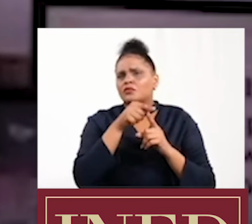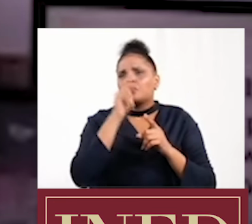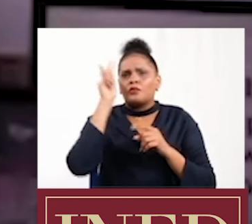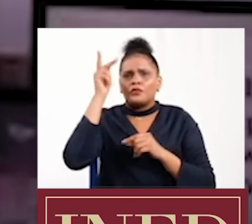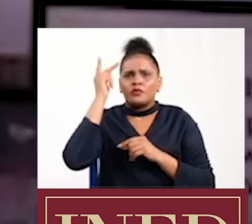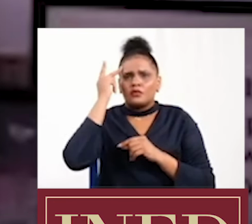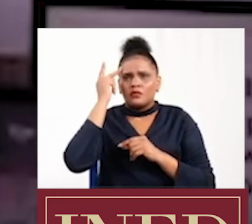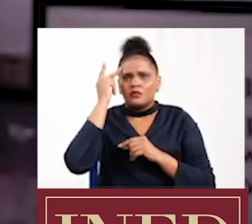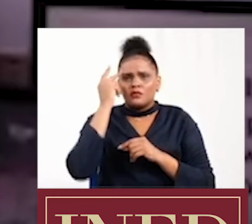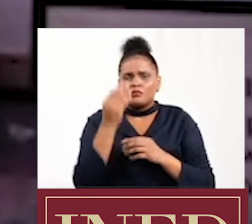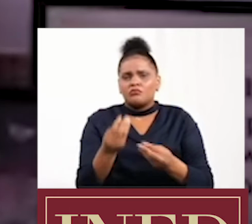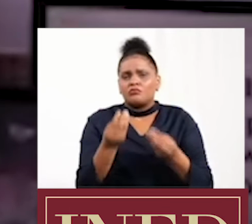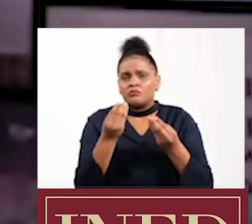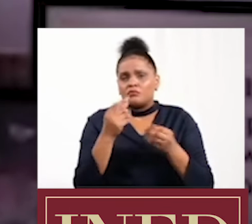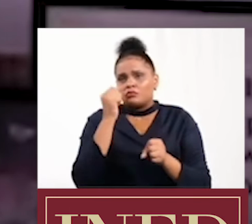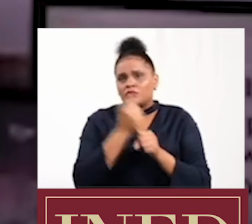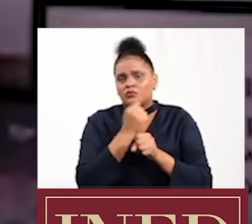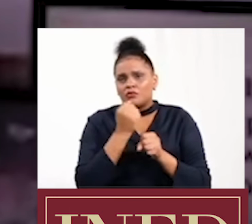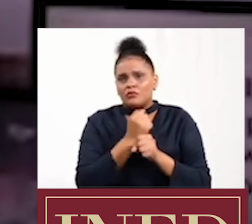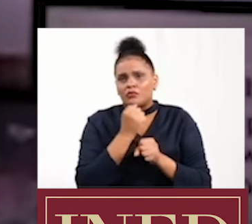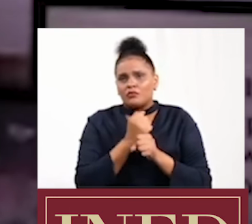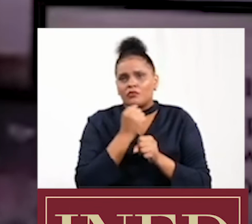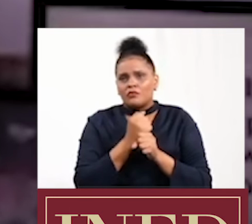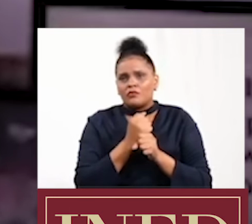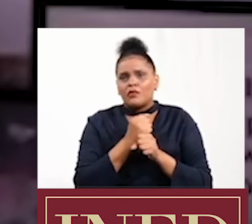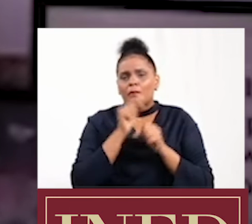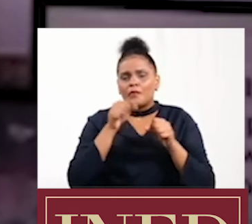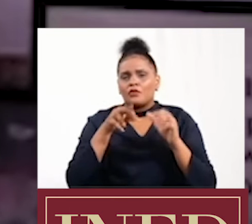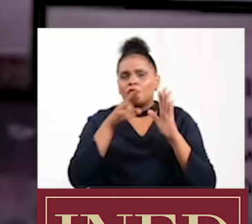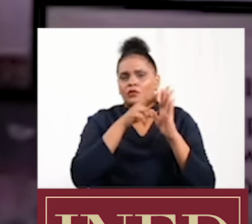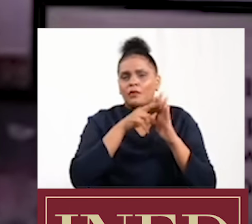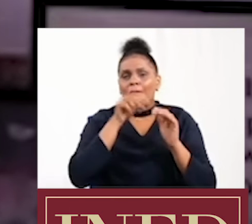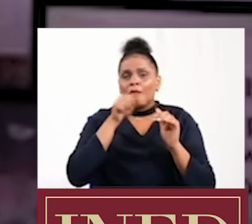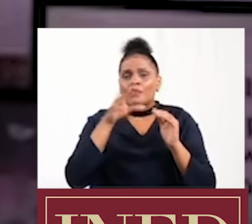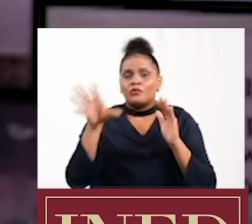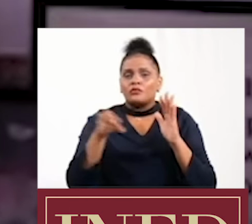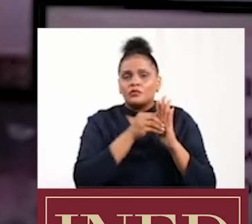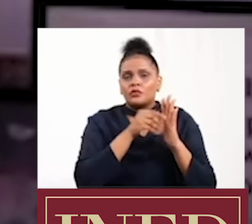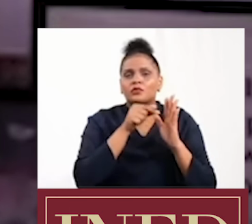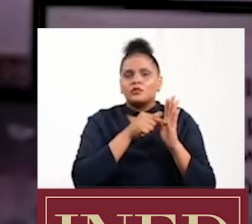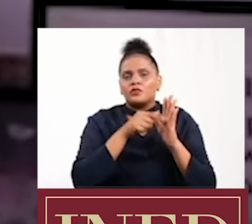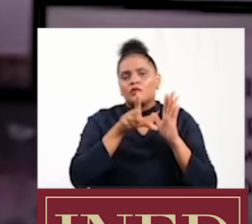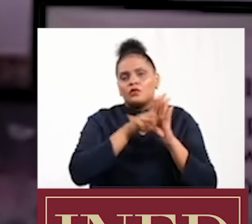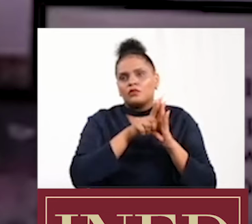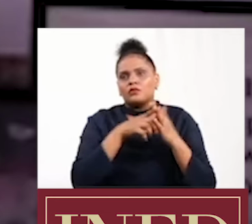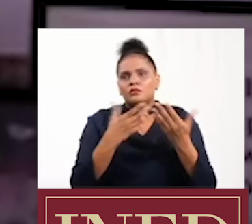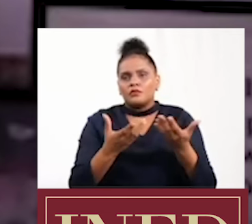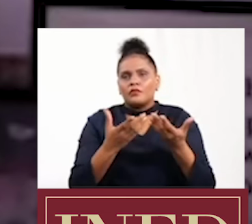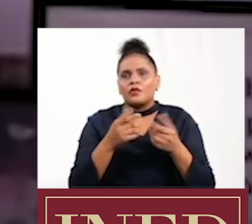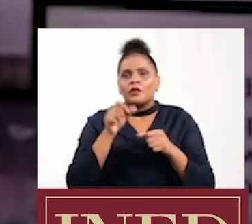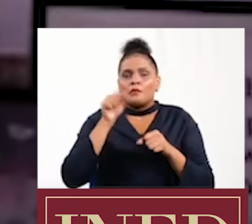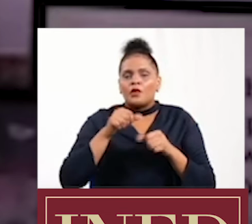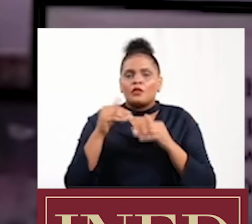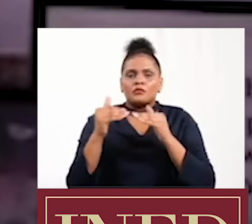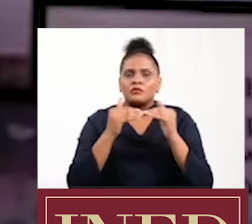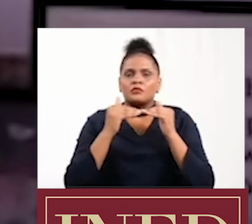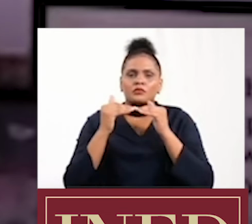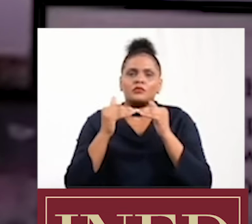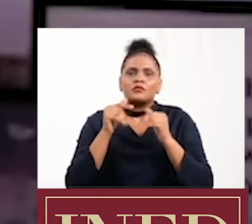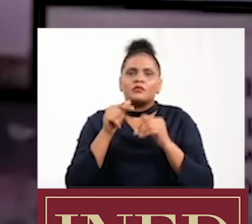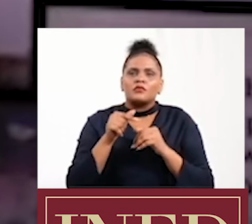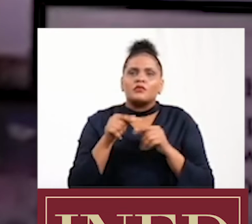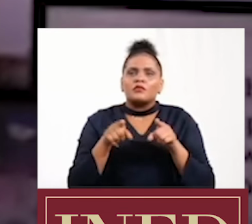bolivia donde se trabaja en todo un marco normativo pero la implementación es mucho más lenta entonces tenemos que ir en paralelo tanto